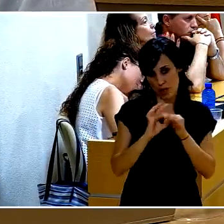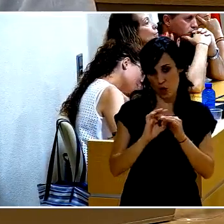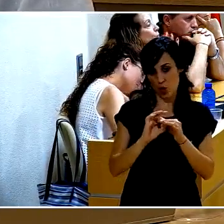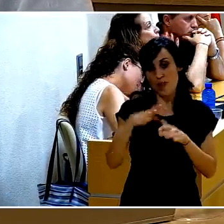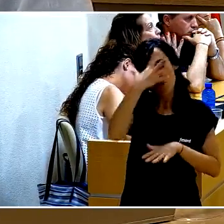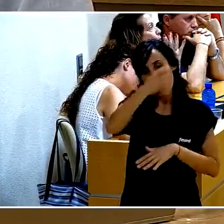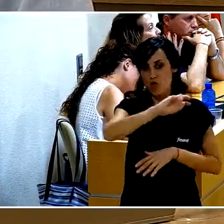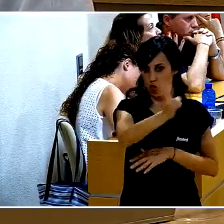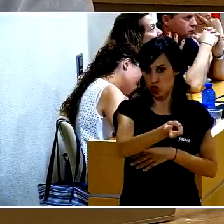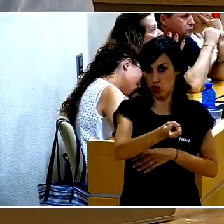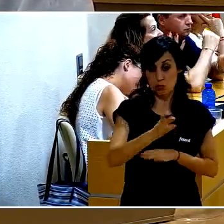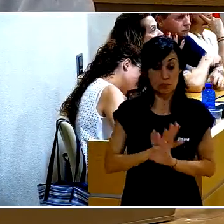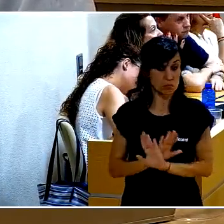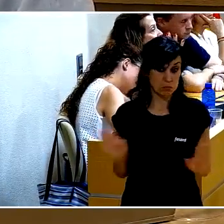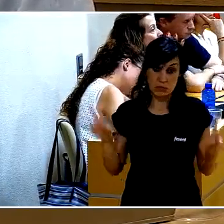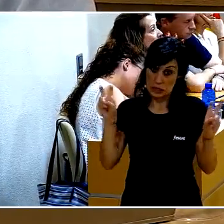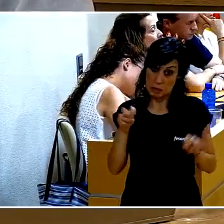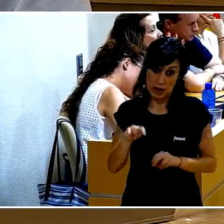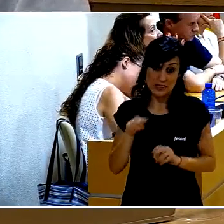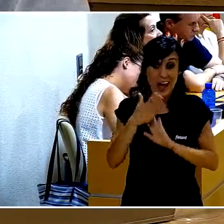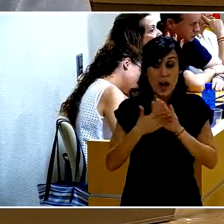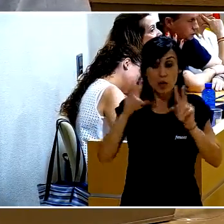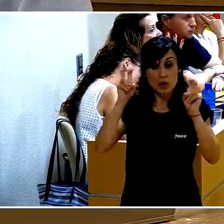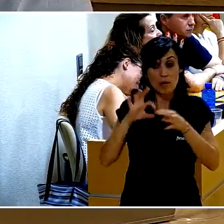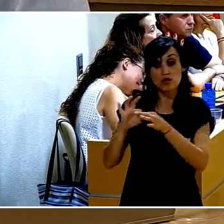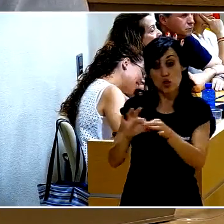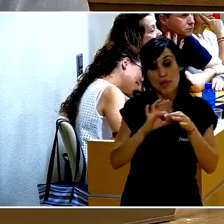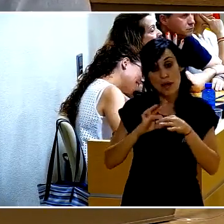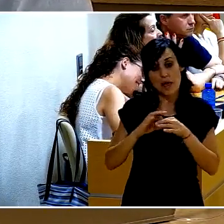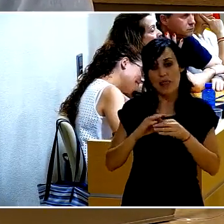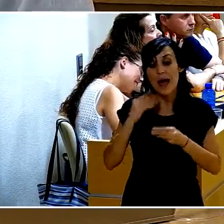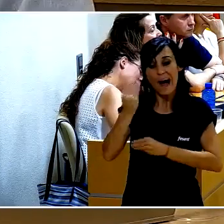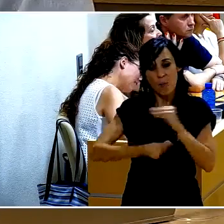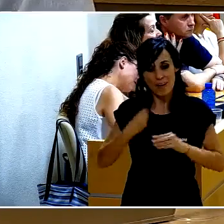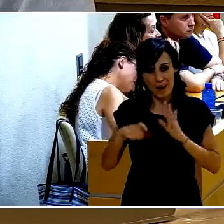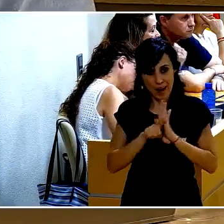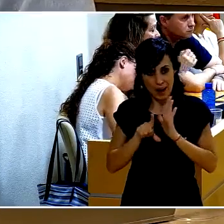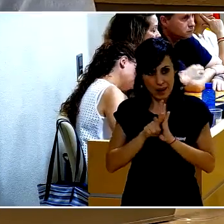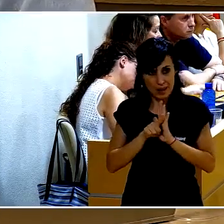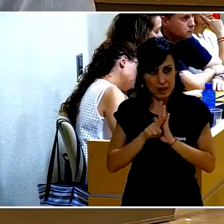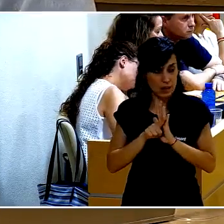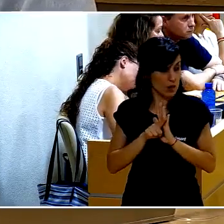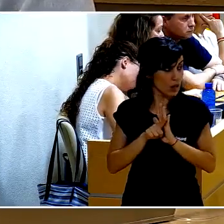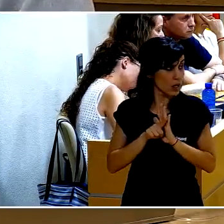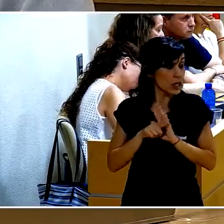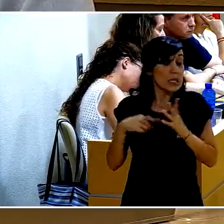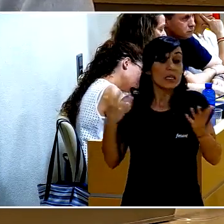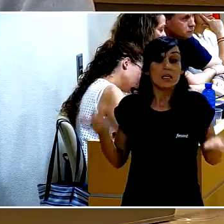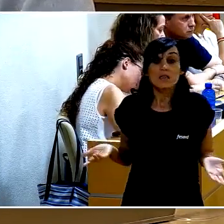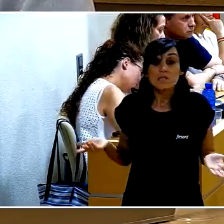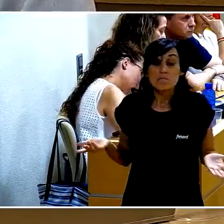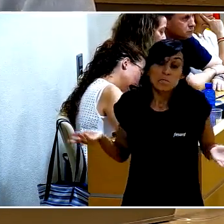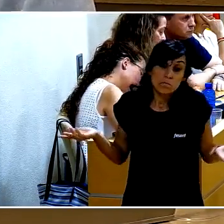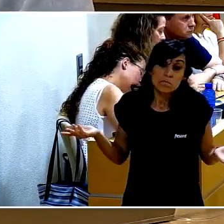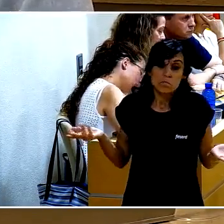municipio. Simplemente es eso, simplemente. Estamos hablando de solidaridad, de aplicar la ley y de, bueno,